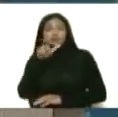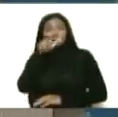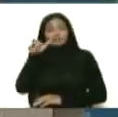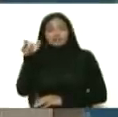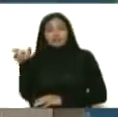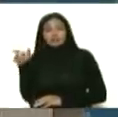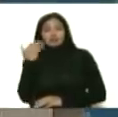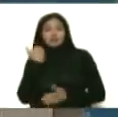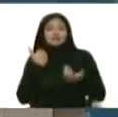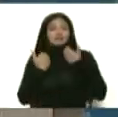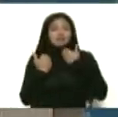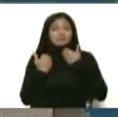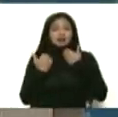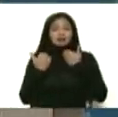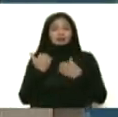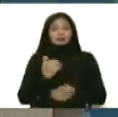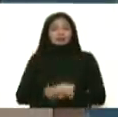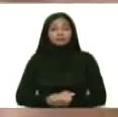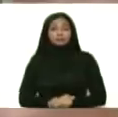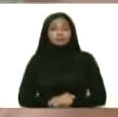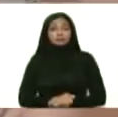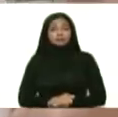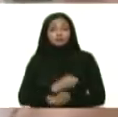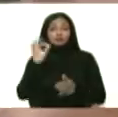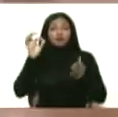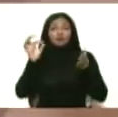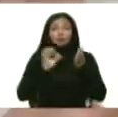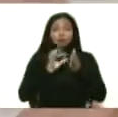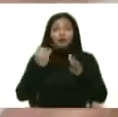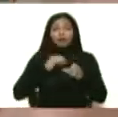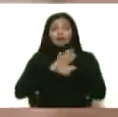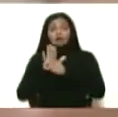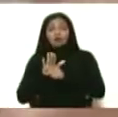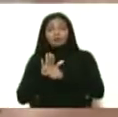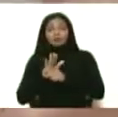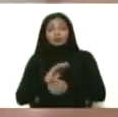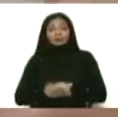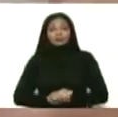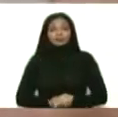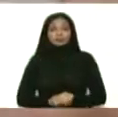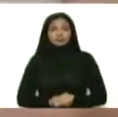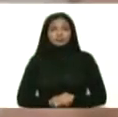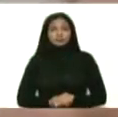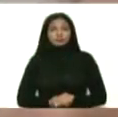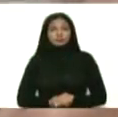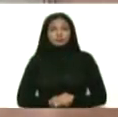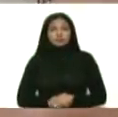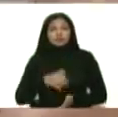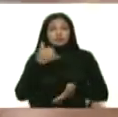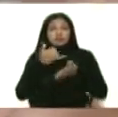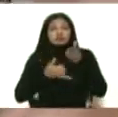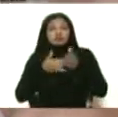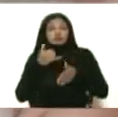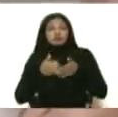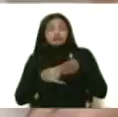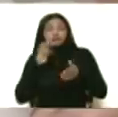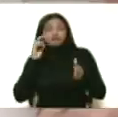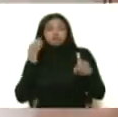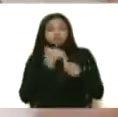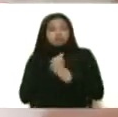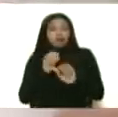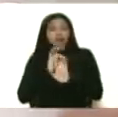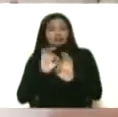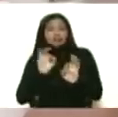casos que están infectados por COVID-19 en Colombia no están siendo pesquisados por